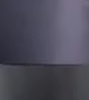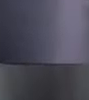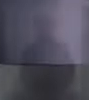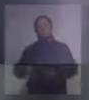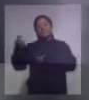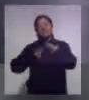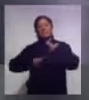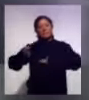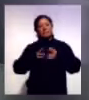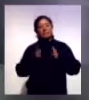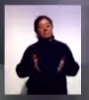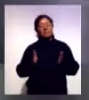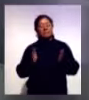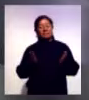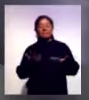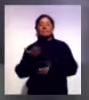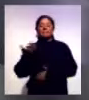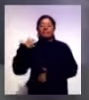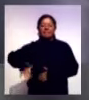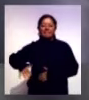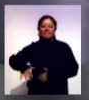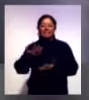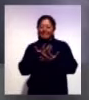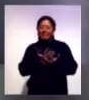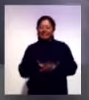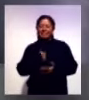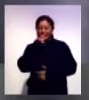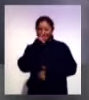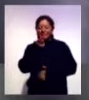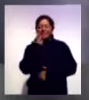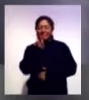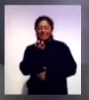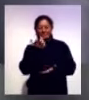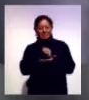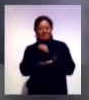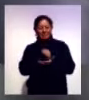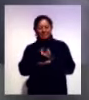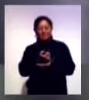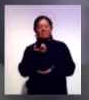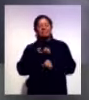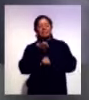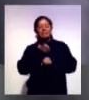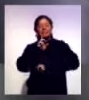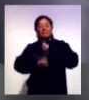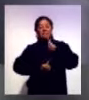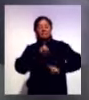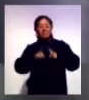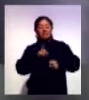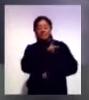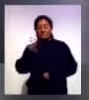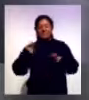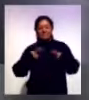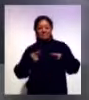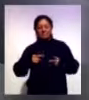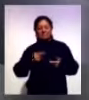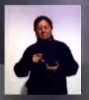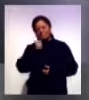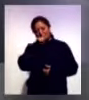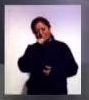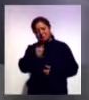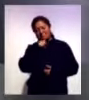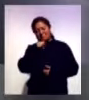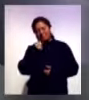Estamos de regreso y antes de irnos a la pausa, le hablábamos de este premio, el Premio Estatal del Deporte. Los galardonados pues reconocieron el